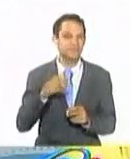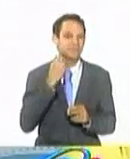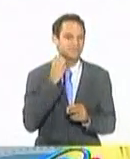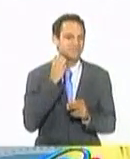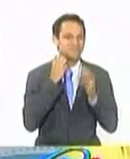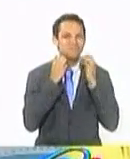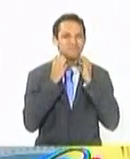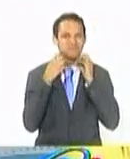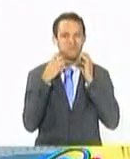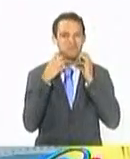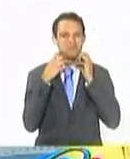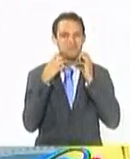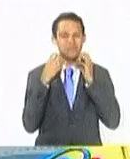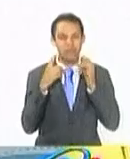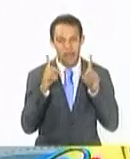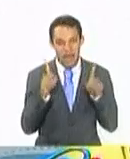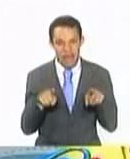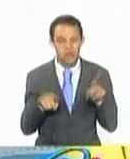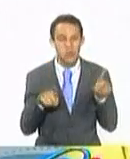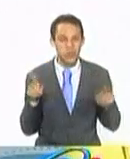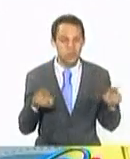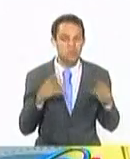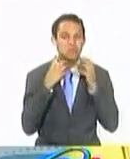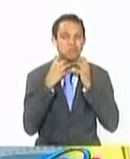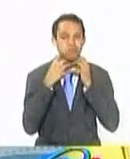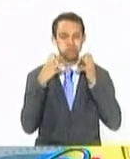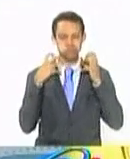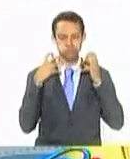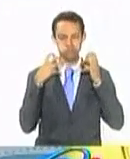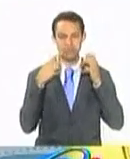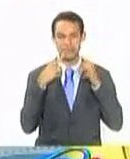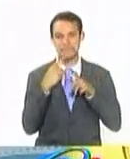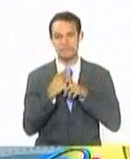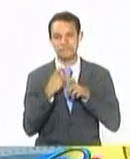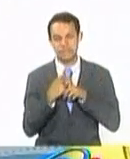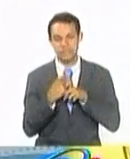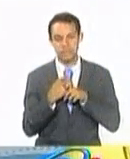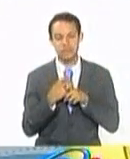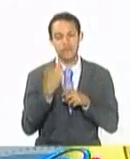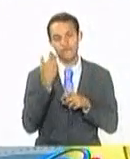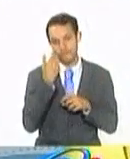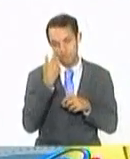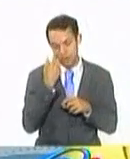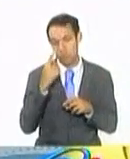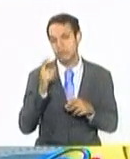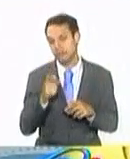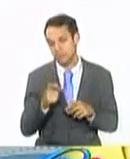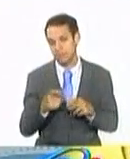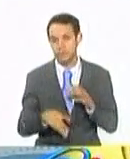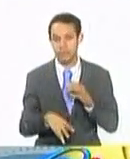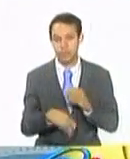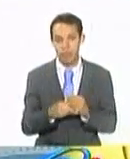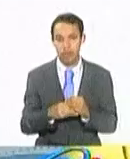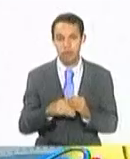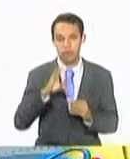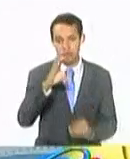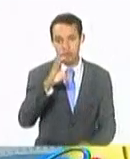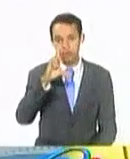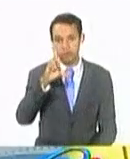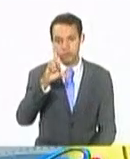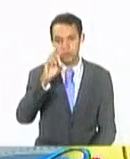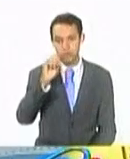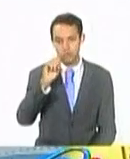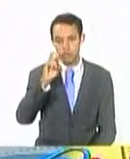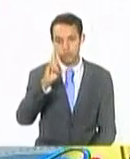el ácido úrico que va afectando articulaciones de abajo hacia arriba y por eso el examen ahora el cloruro de magnesio